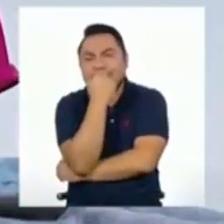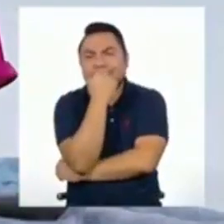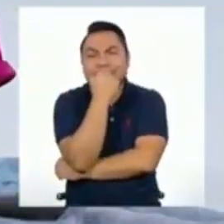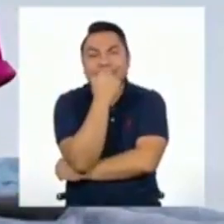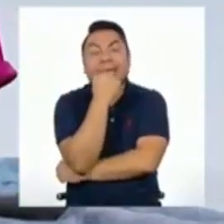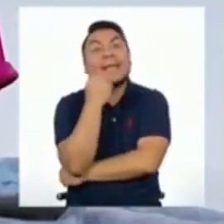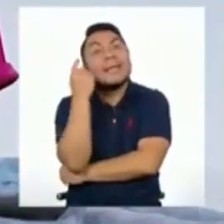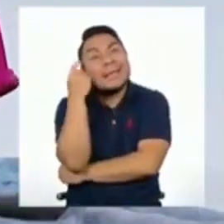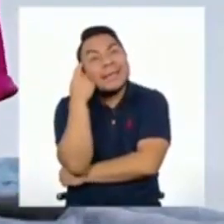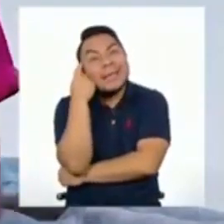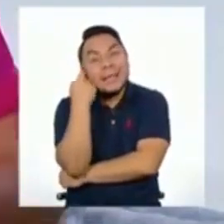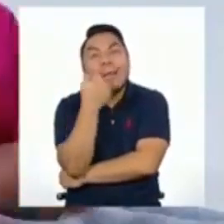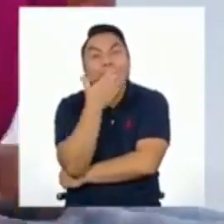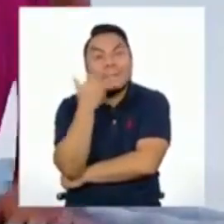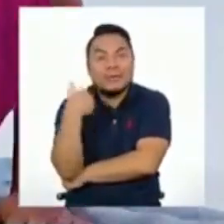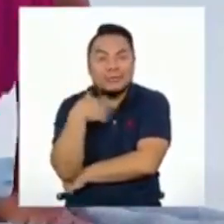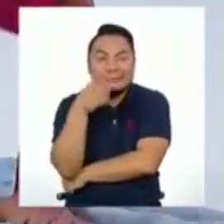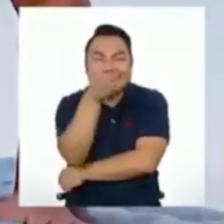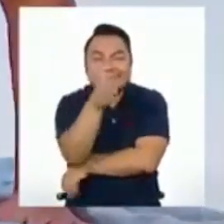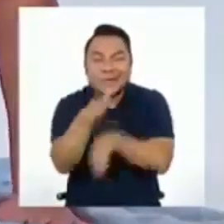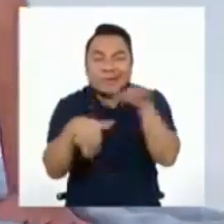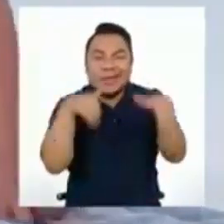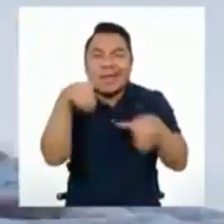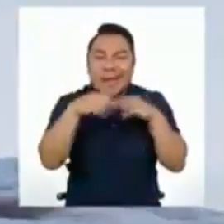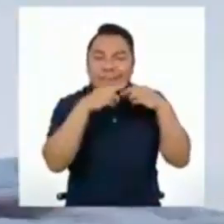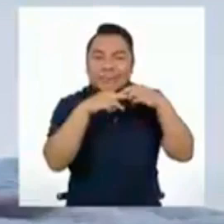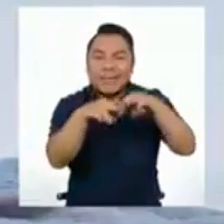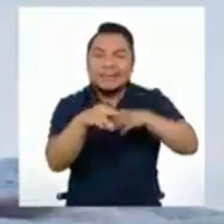Creo que me voy a dar un chapuzón en el mar.